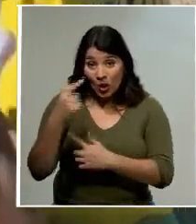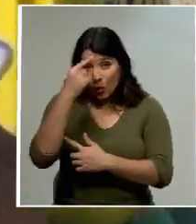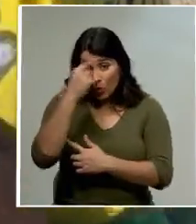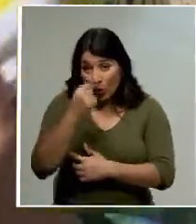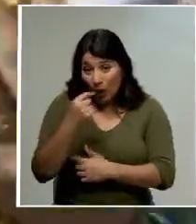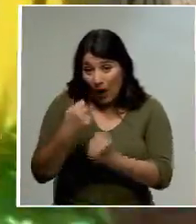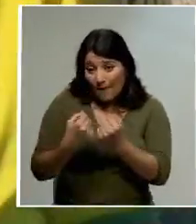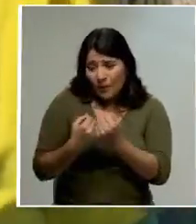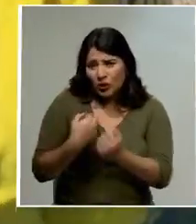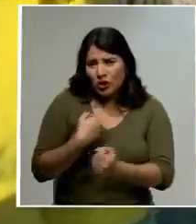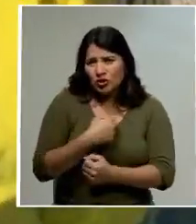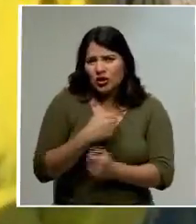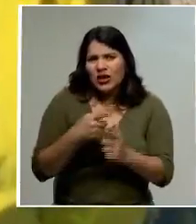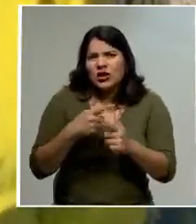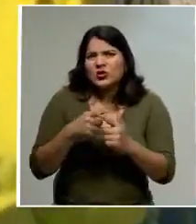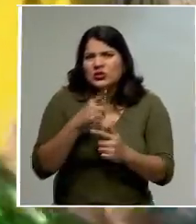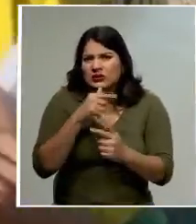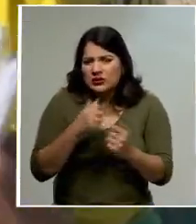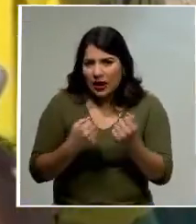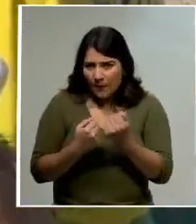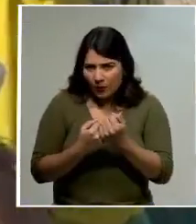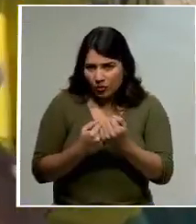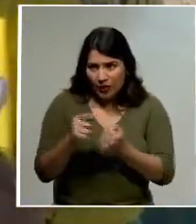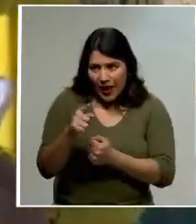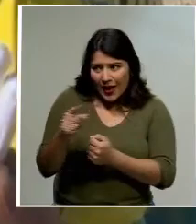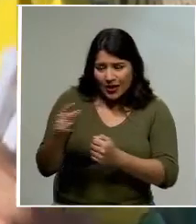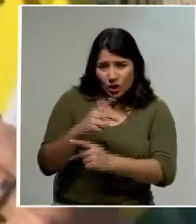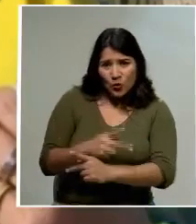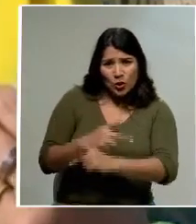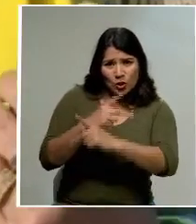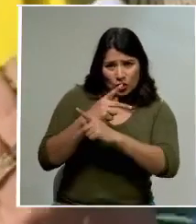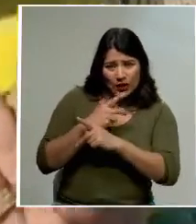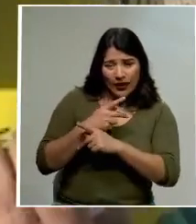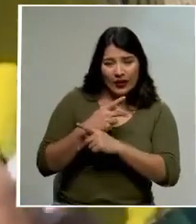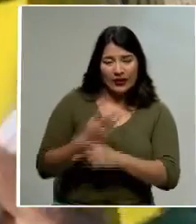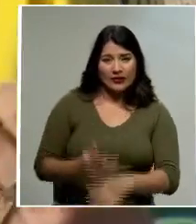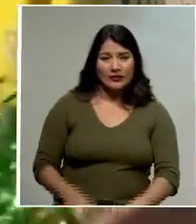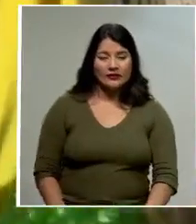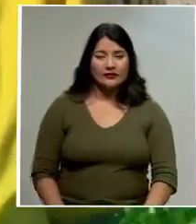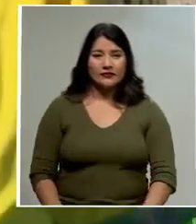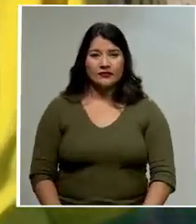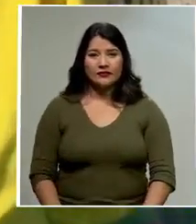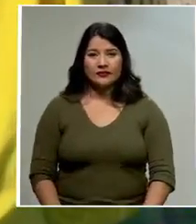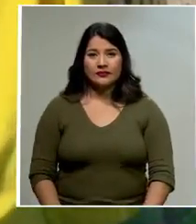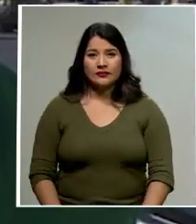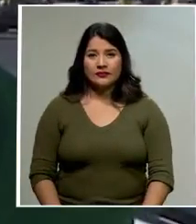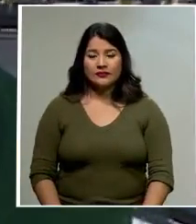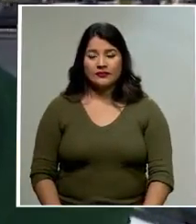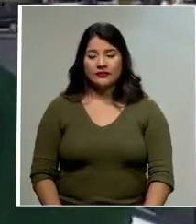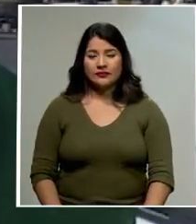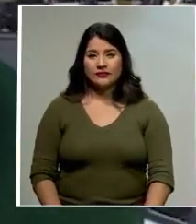quién tendríamos de nuestro lado? Nos están protegiendo contra las fuerzas enemigas.